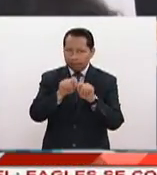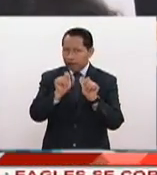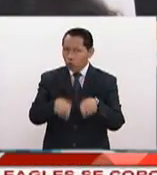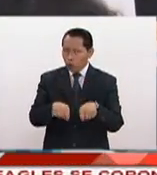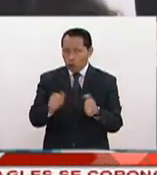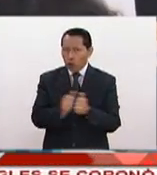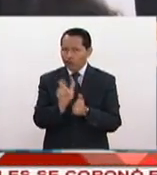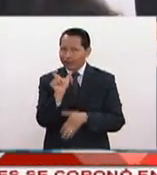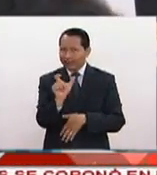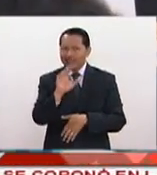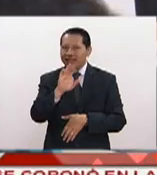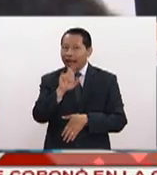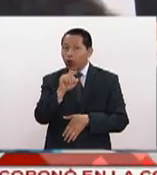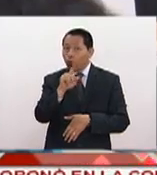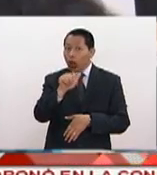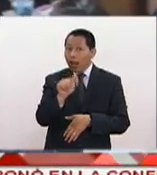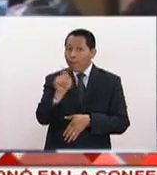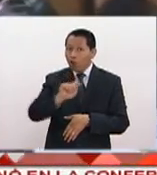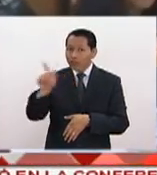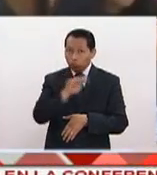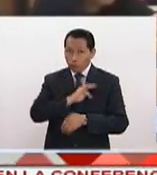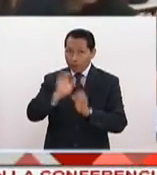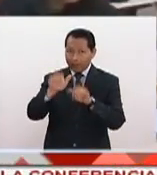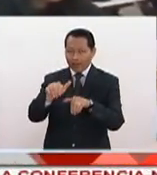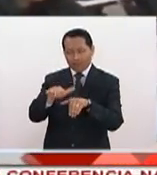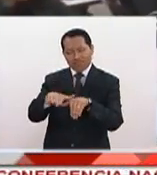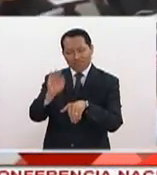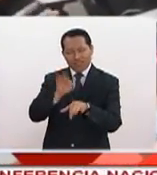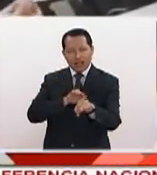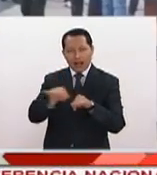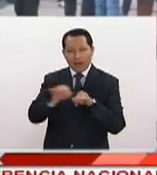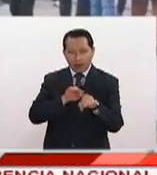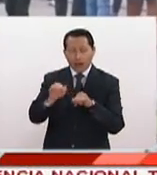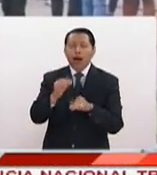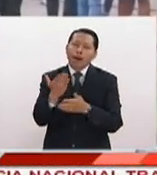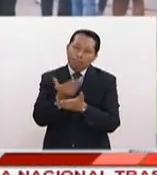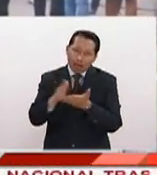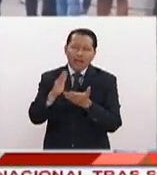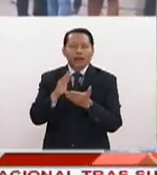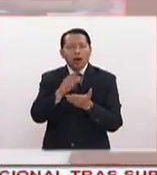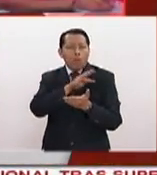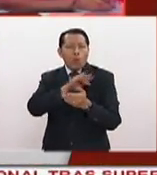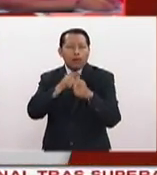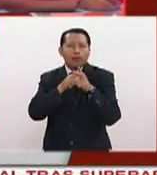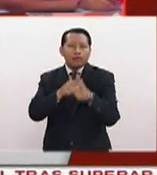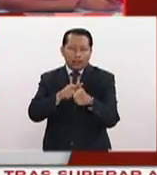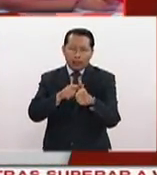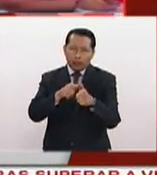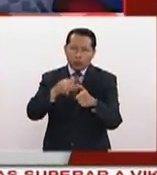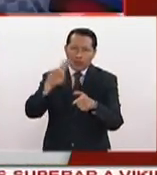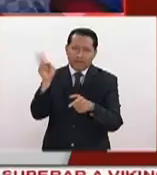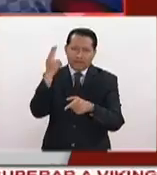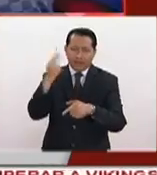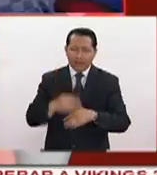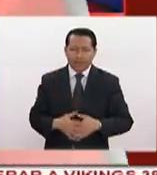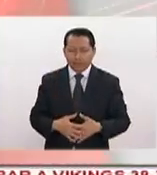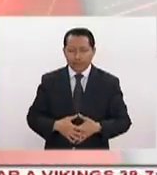profesional que les permite insertarse en el campo laboral, además de seguir con los estudios de nivel superior.